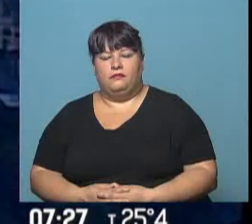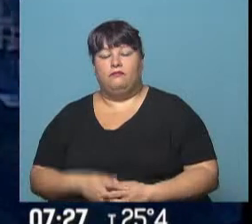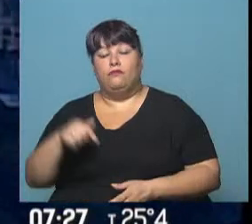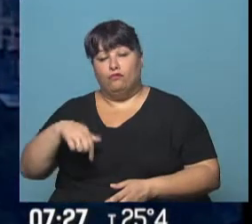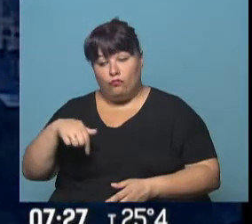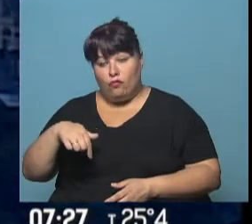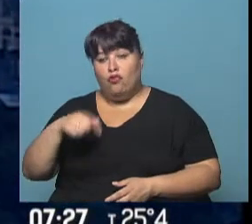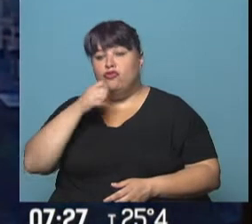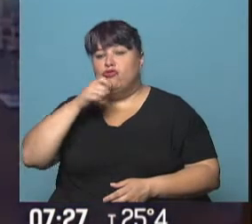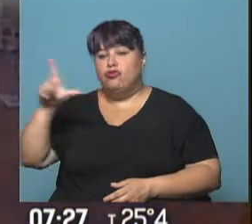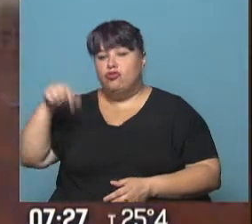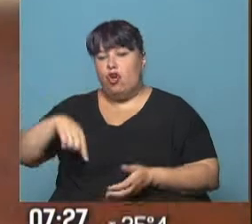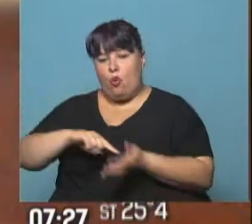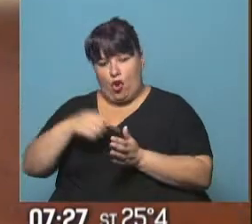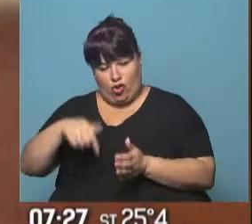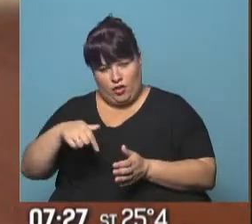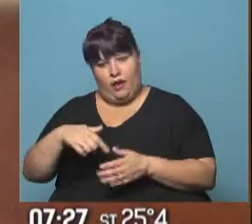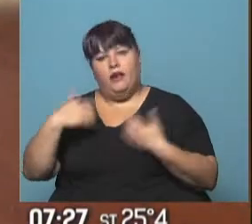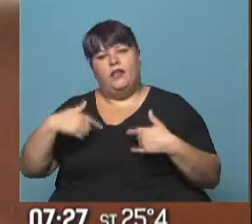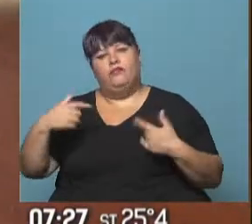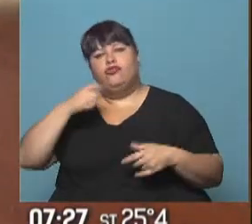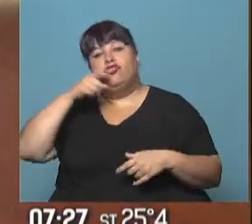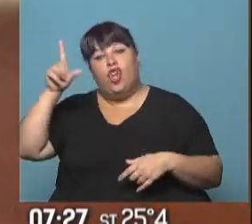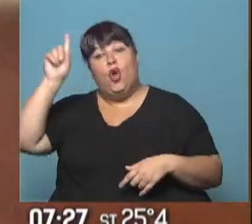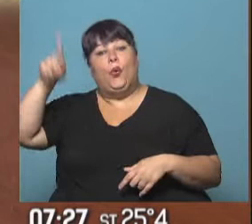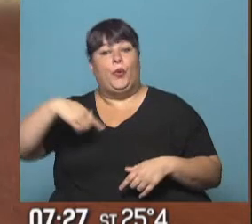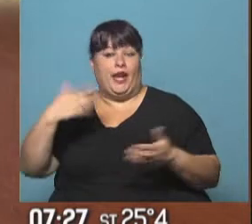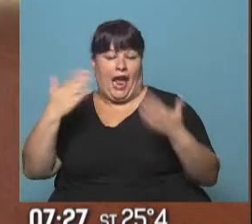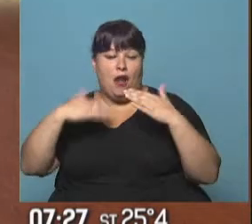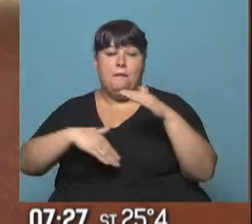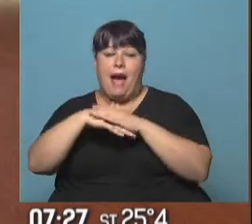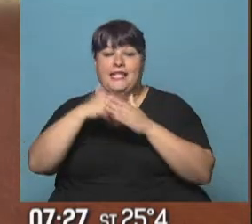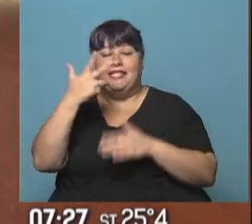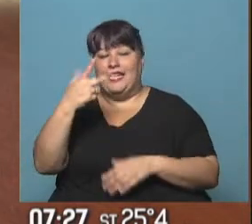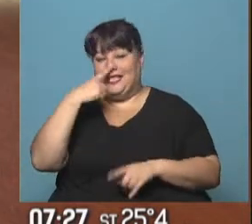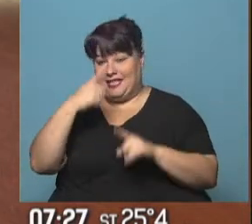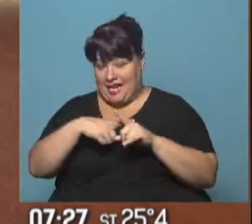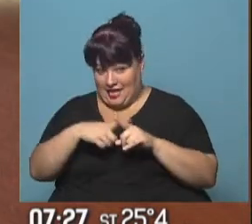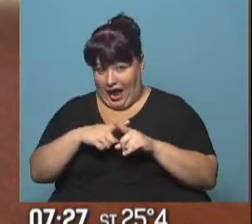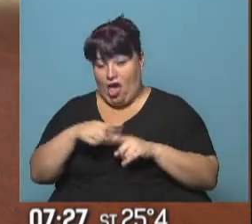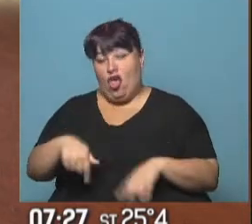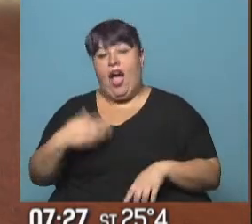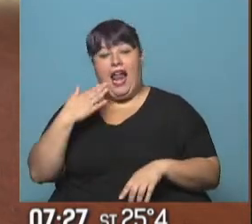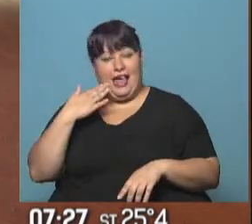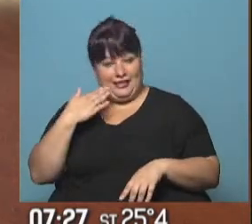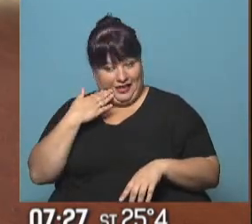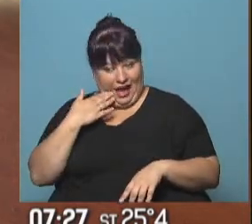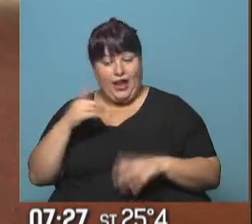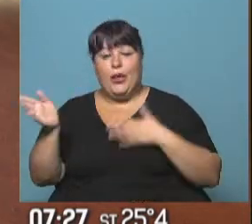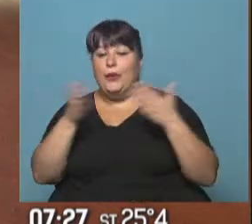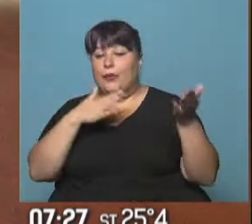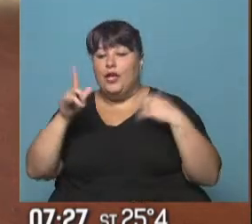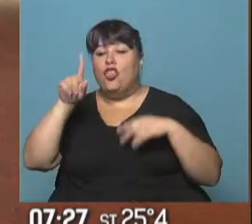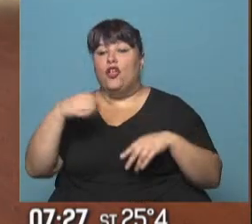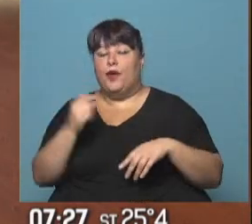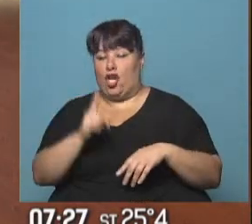Y hoy tendremos mucho sol en la ciudad de Buenos Aires y tanto sol nos dejará una temperatura máxima de 37 grados en horas de la tarde. El viento soplará